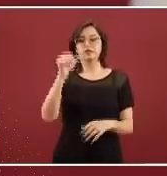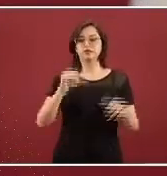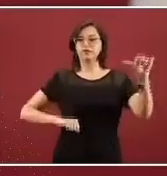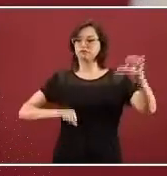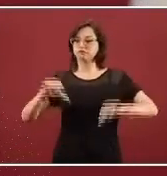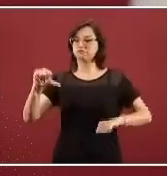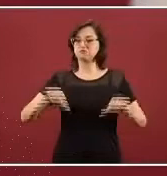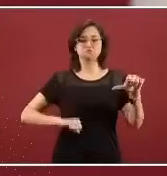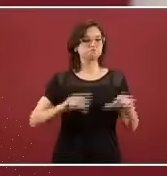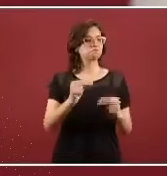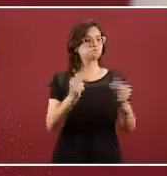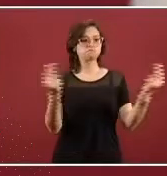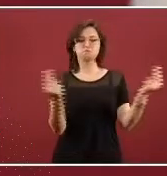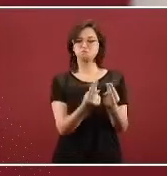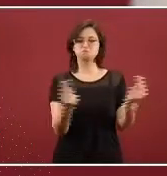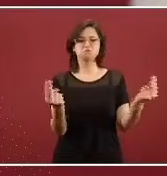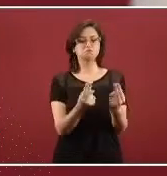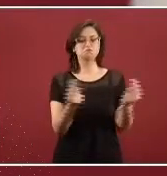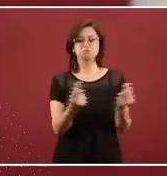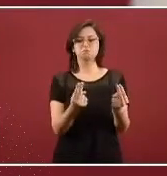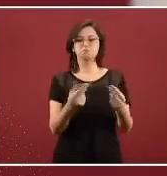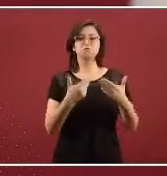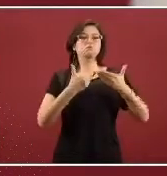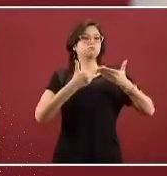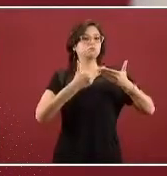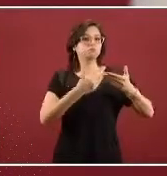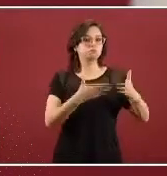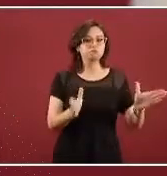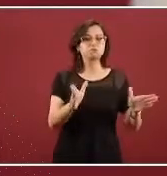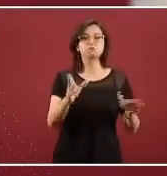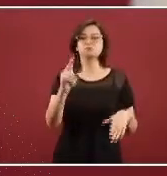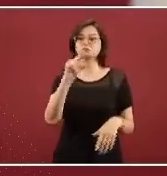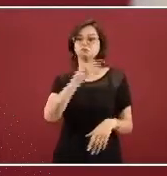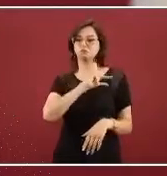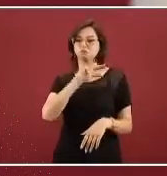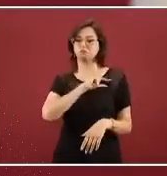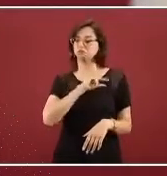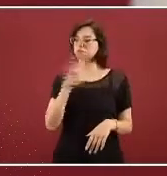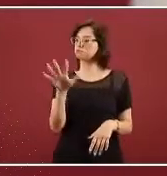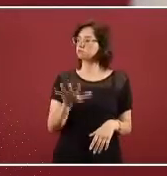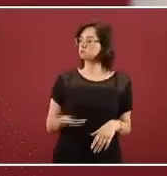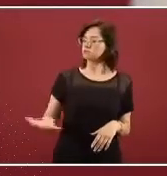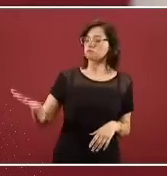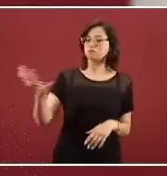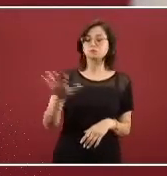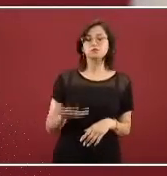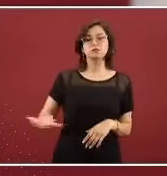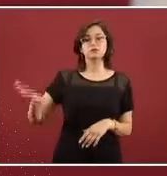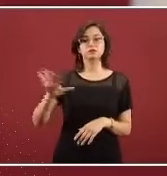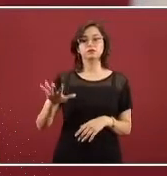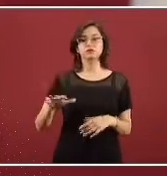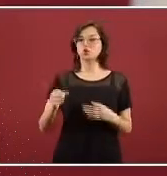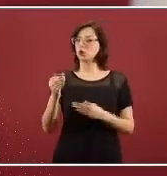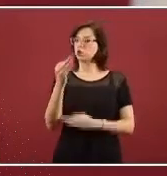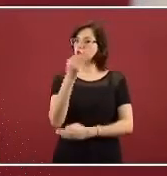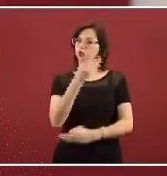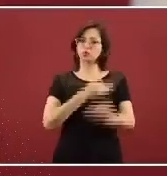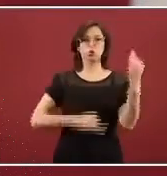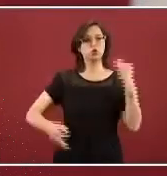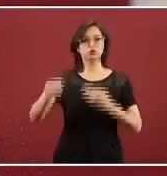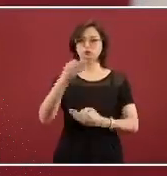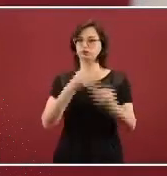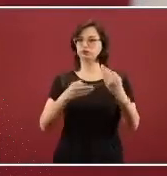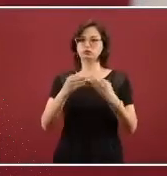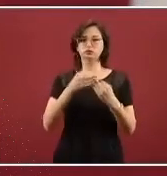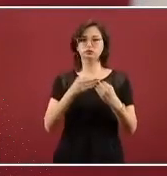no esenciales en los sectores público, privado y social, es decir, todo, con la